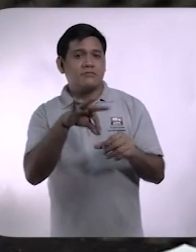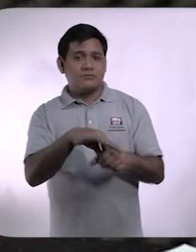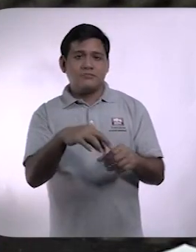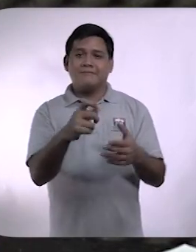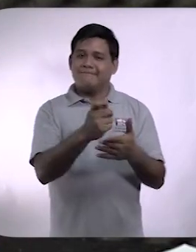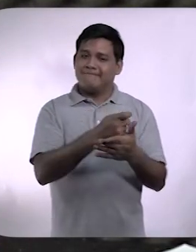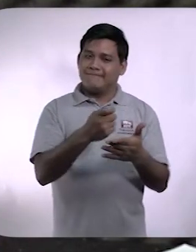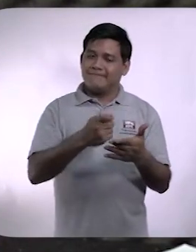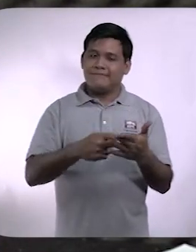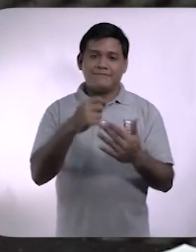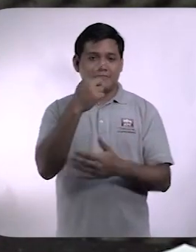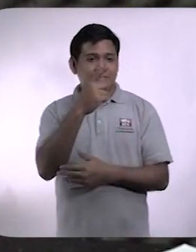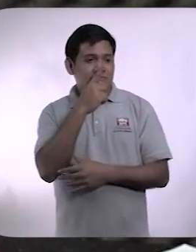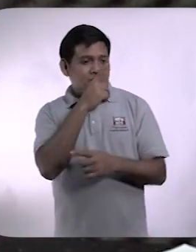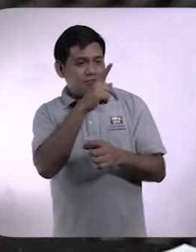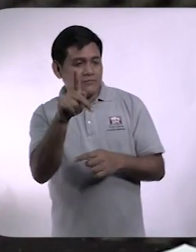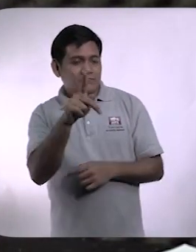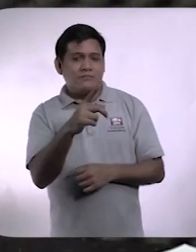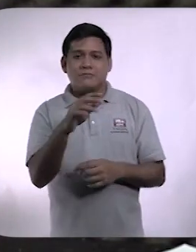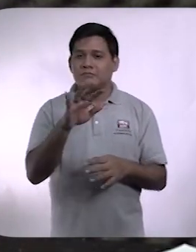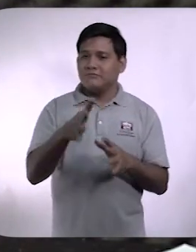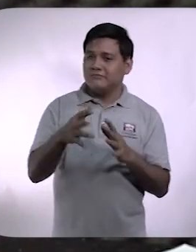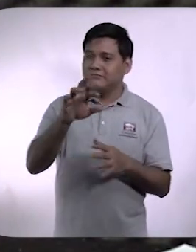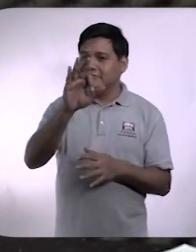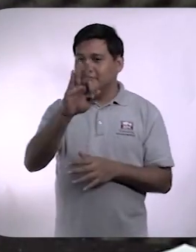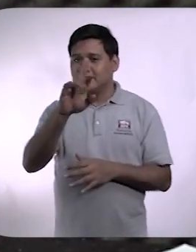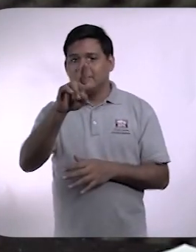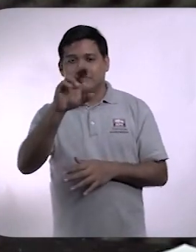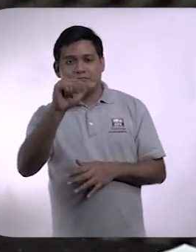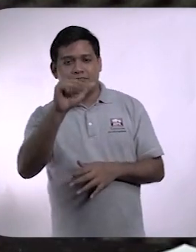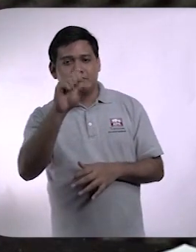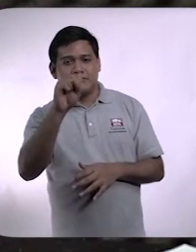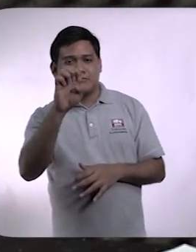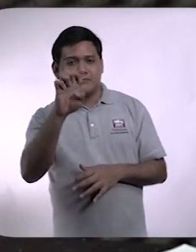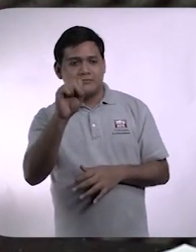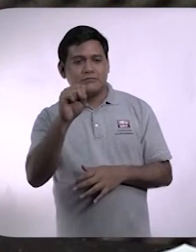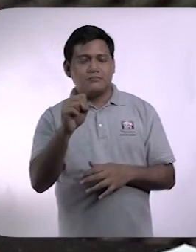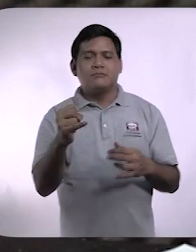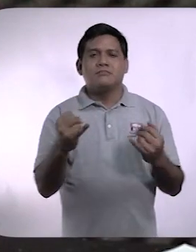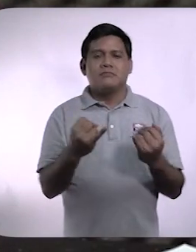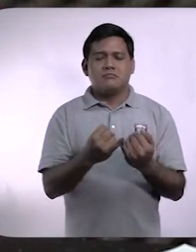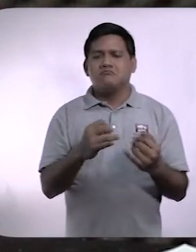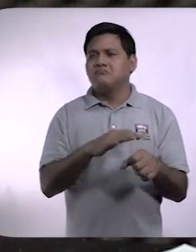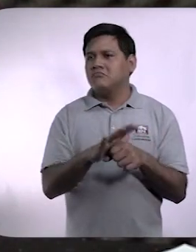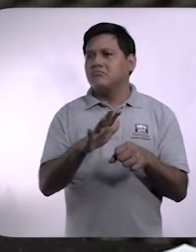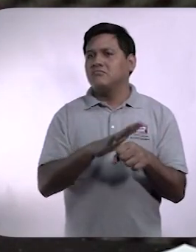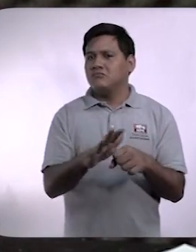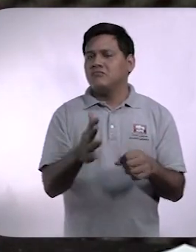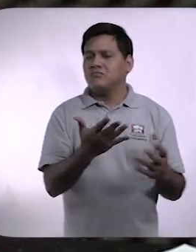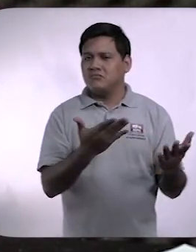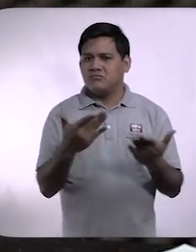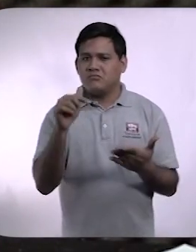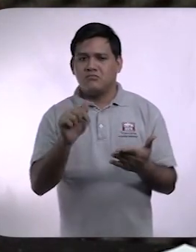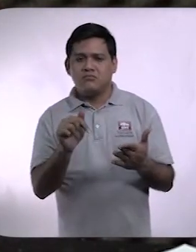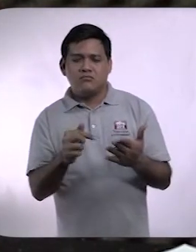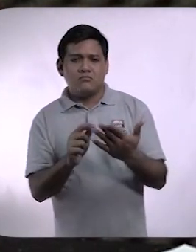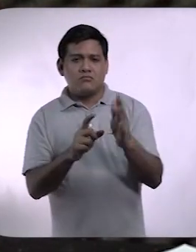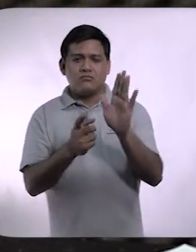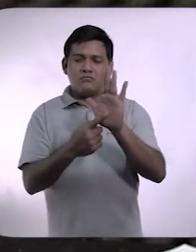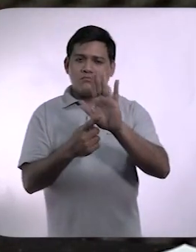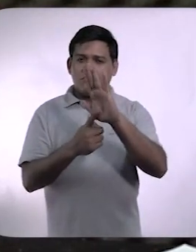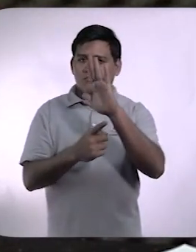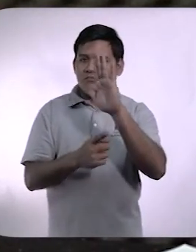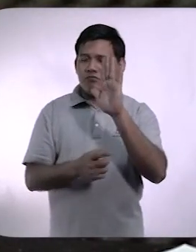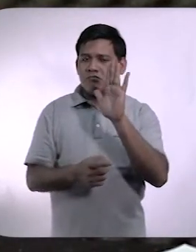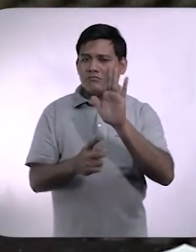una palabra o una frase secreta, la cual viene en la parte posterior de la